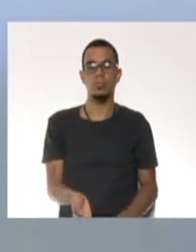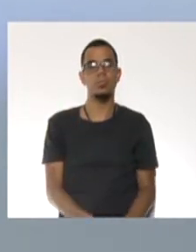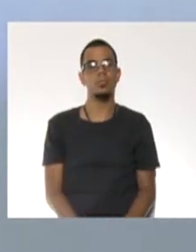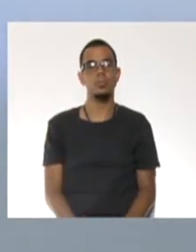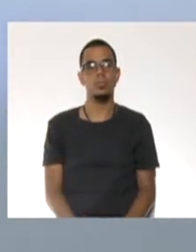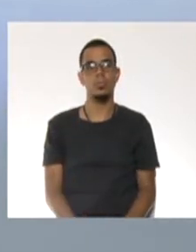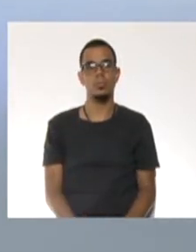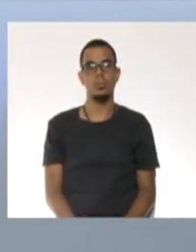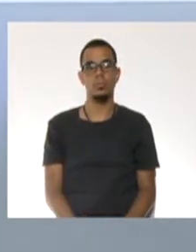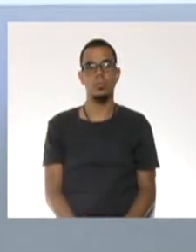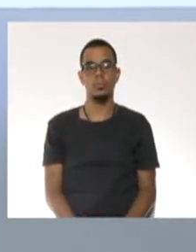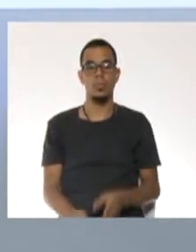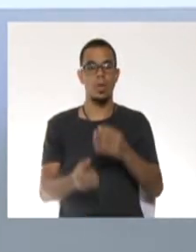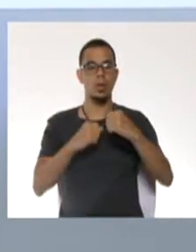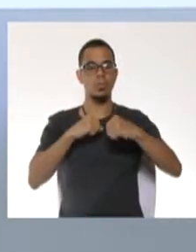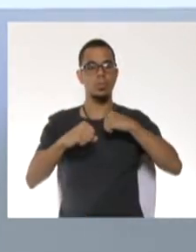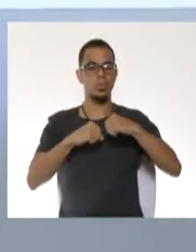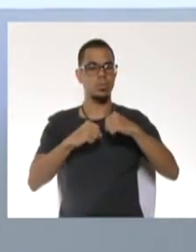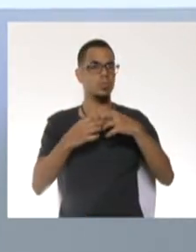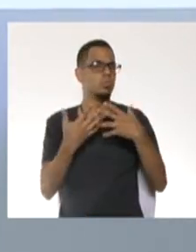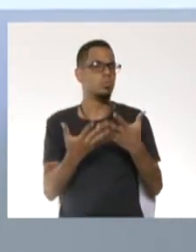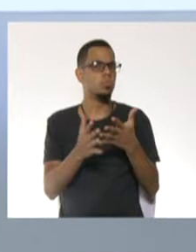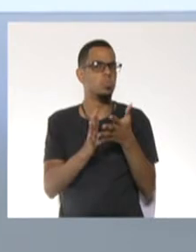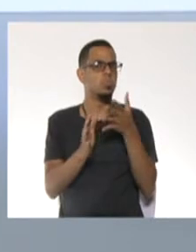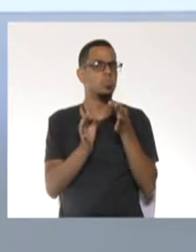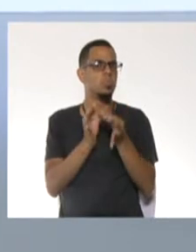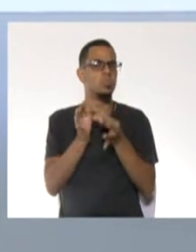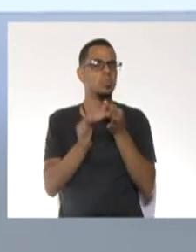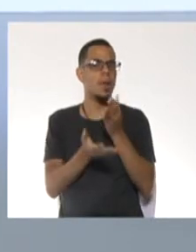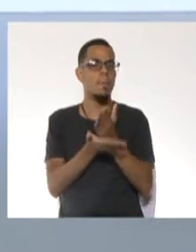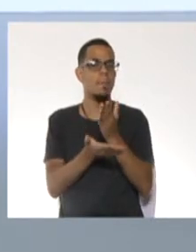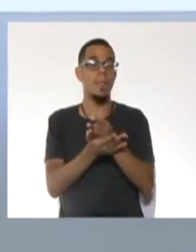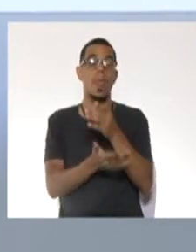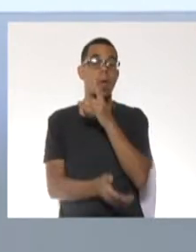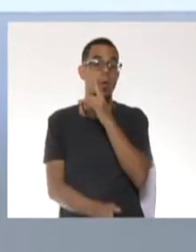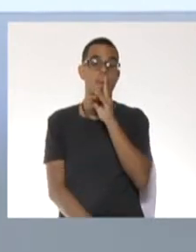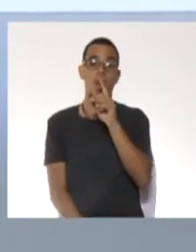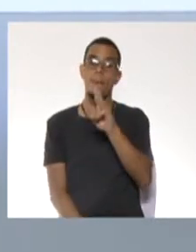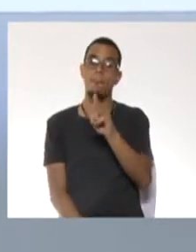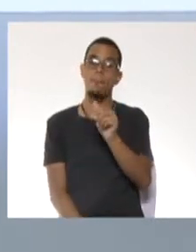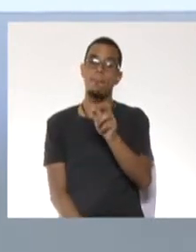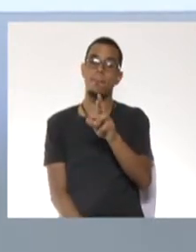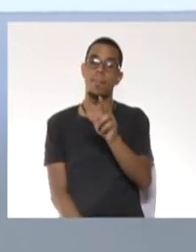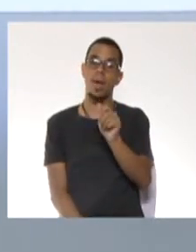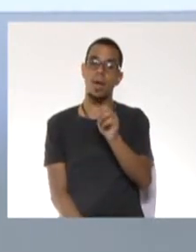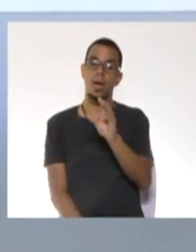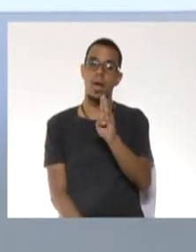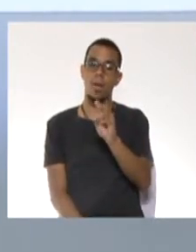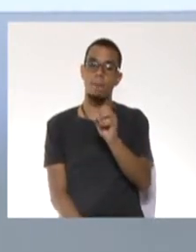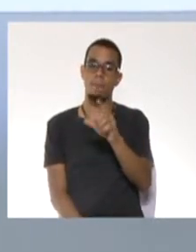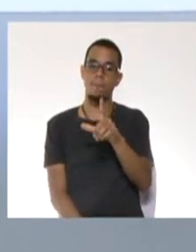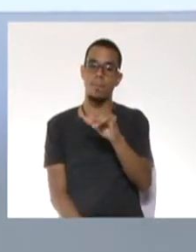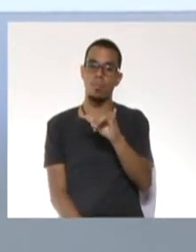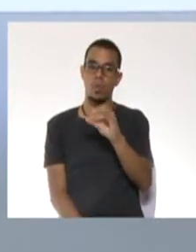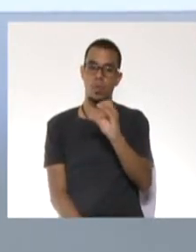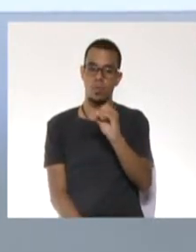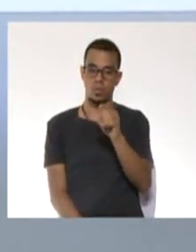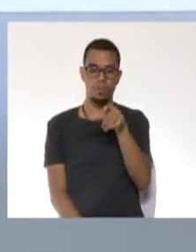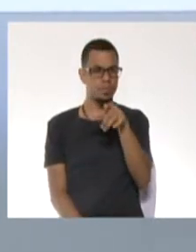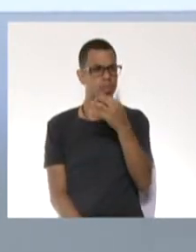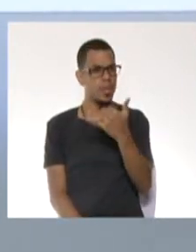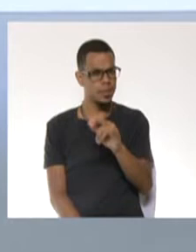y podemos observar que el movimiento siempre va a ser parabólico. Y ahí se pueden describir las